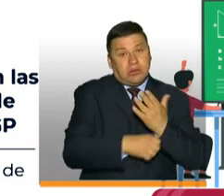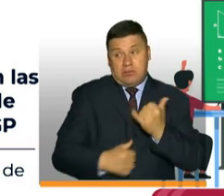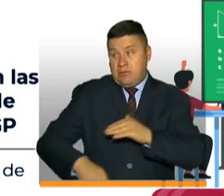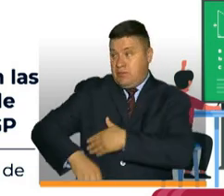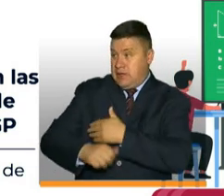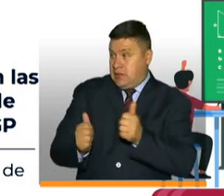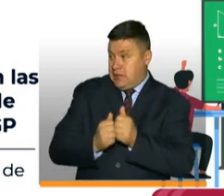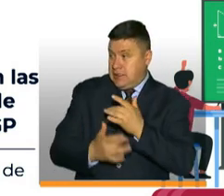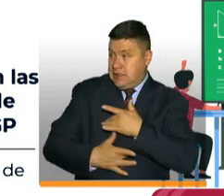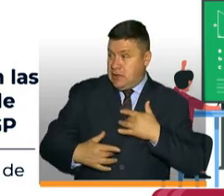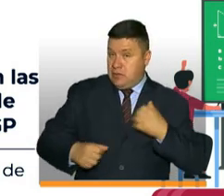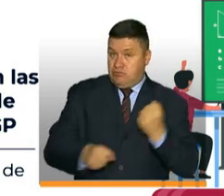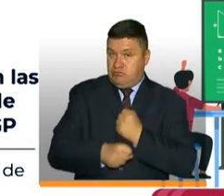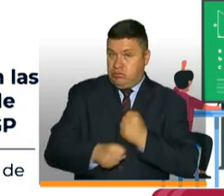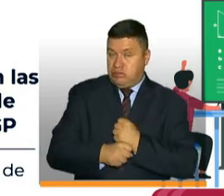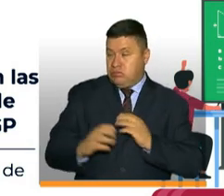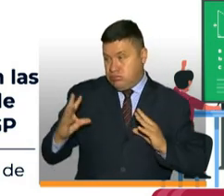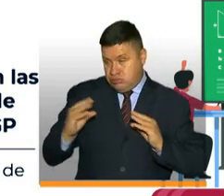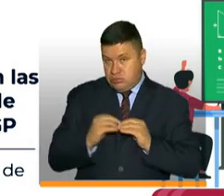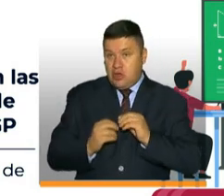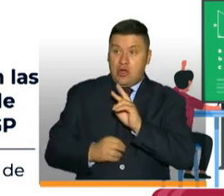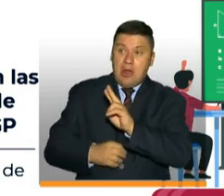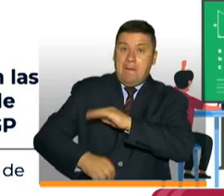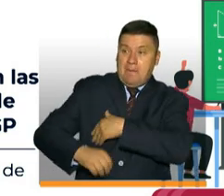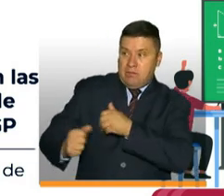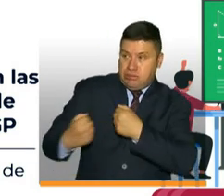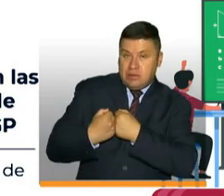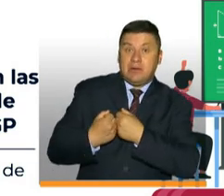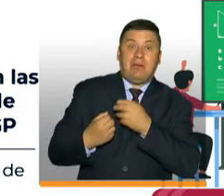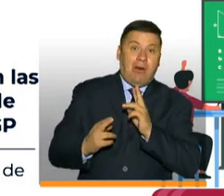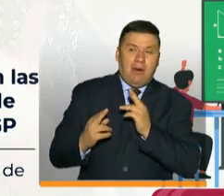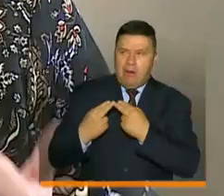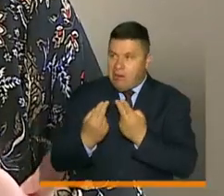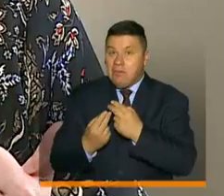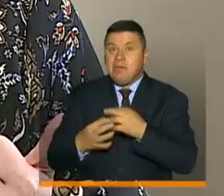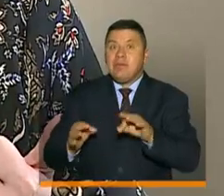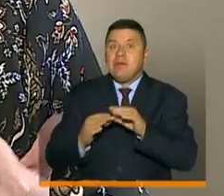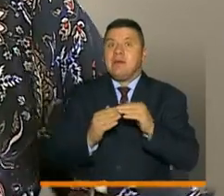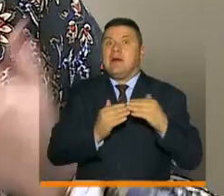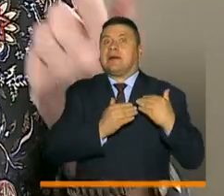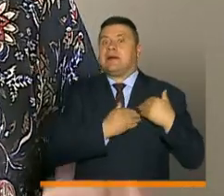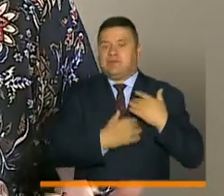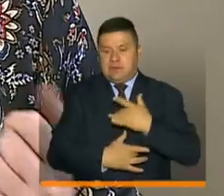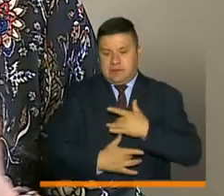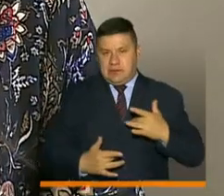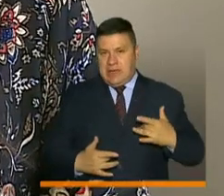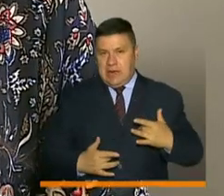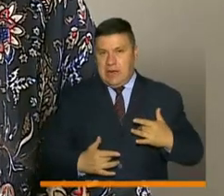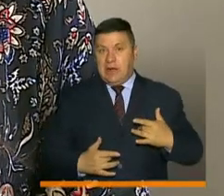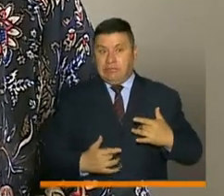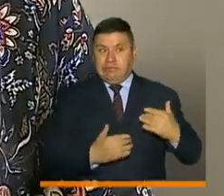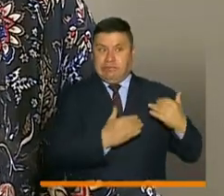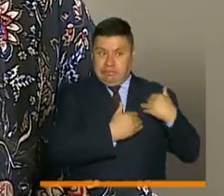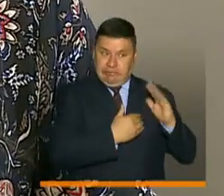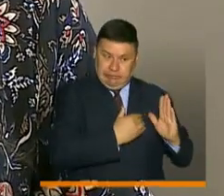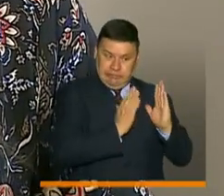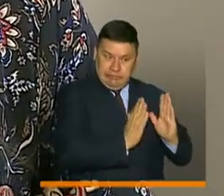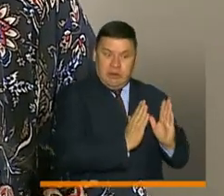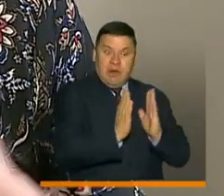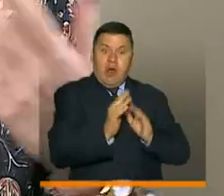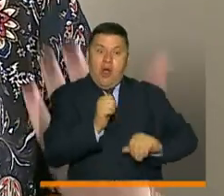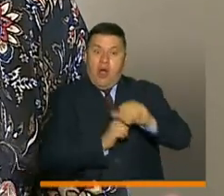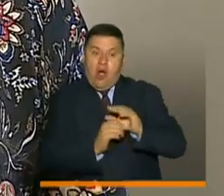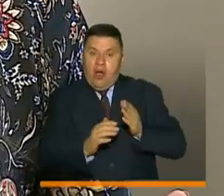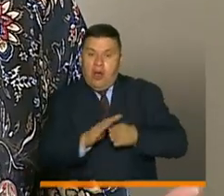de Salud en un trabajo codo a codo de los dos ministerios porque tenemos que lograr ser responsables con la salud y poder activar el sistema educativo.